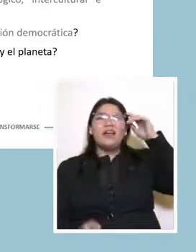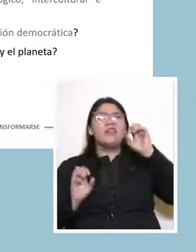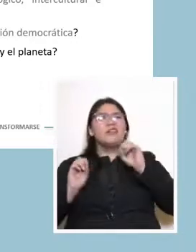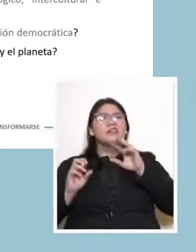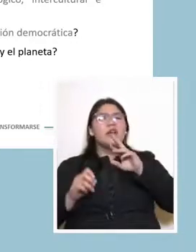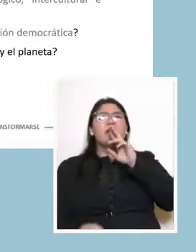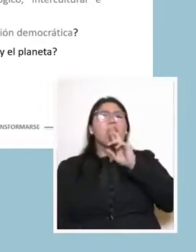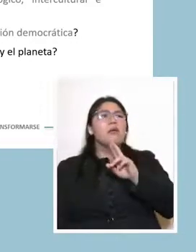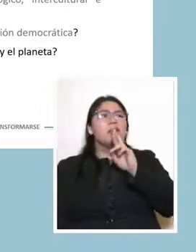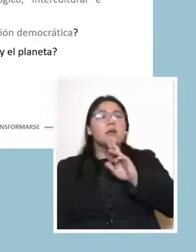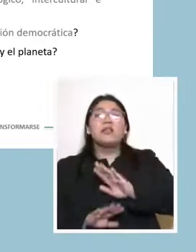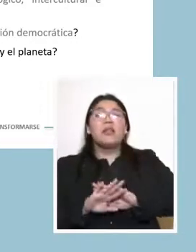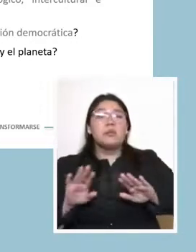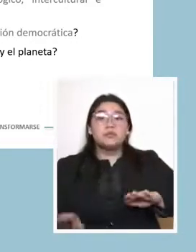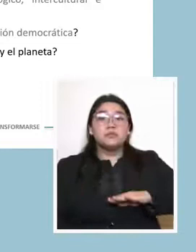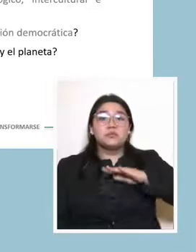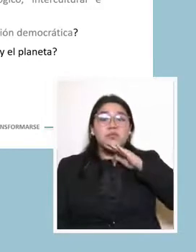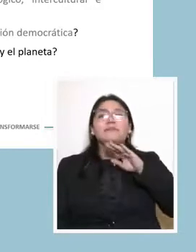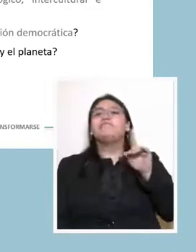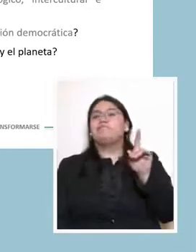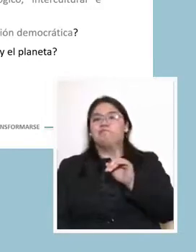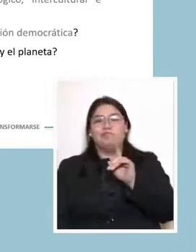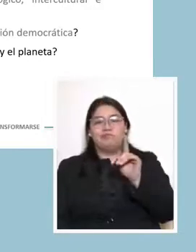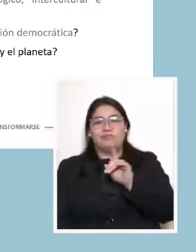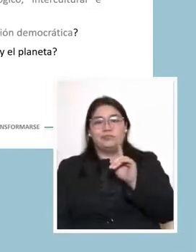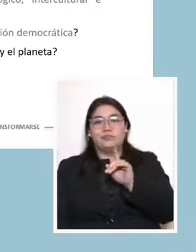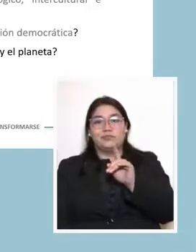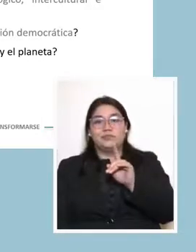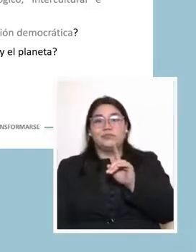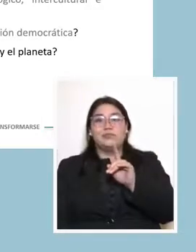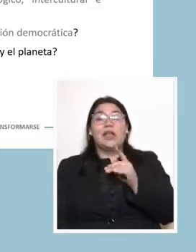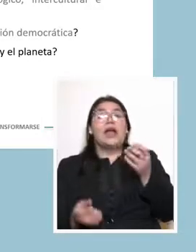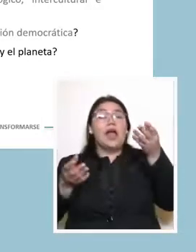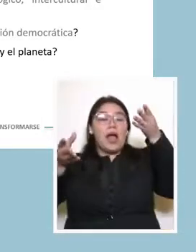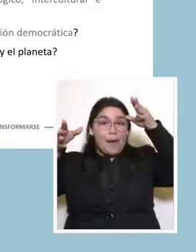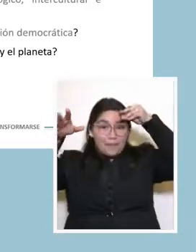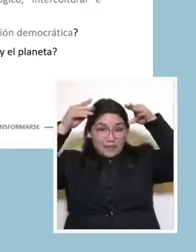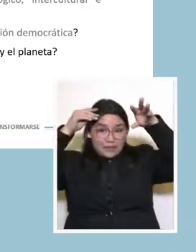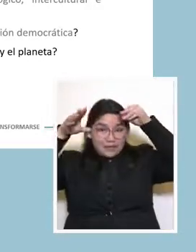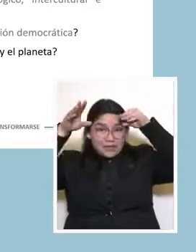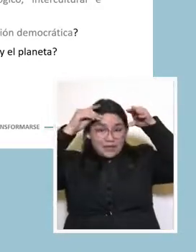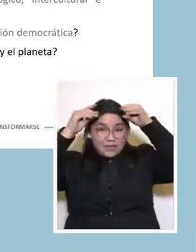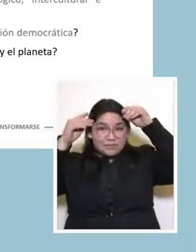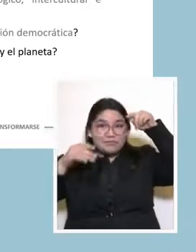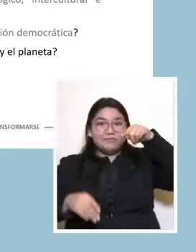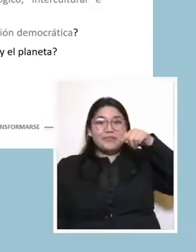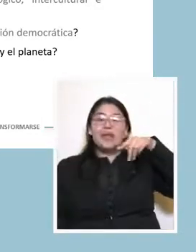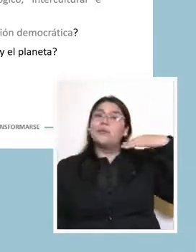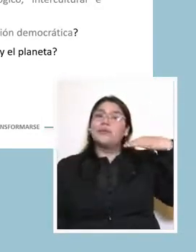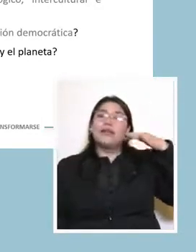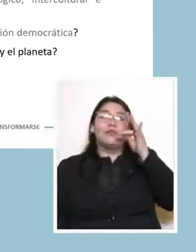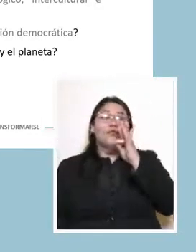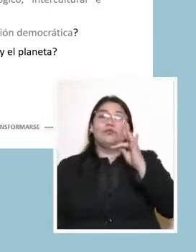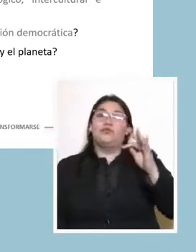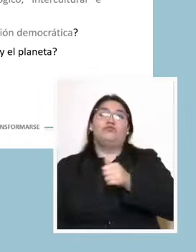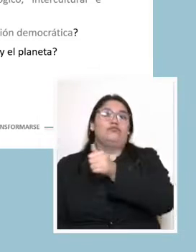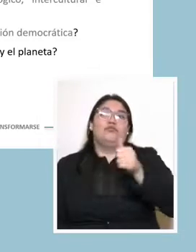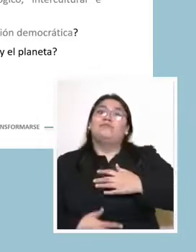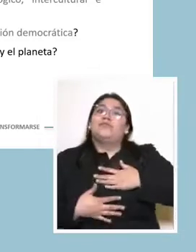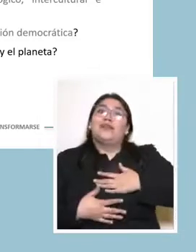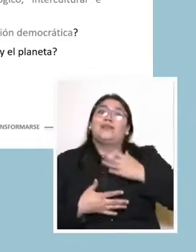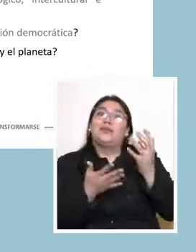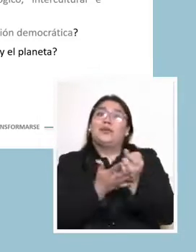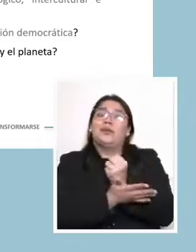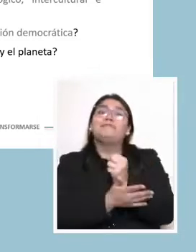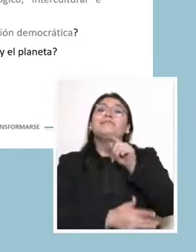aprendizaje y el conocimiento tienen que desempeñar un papel clave en el diseño de los futuros que todos deseamos. Y en